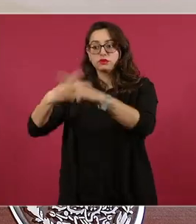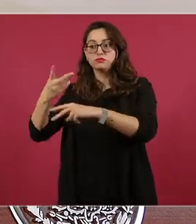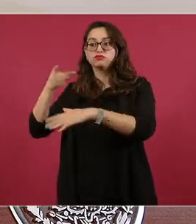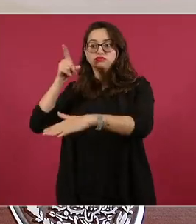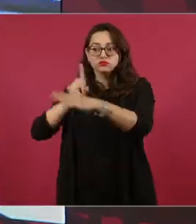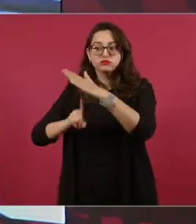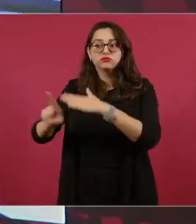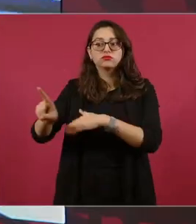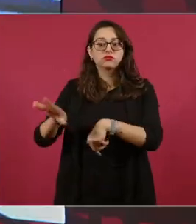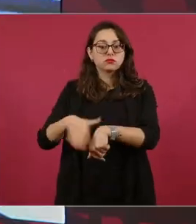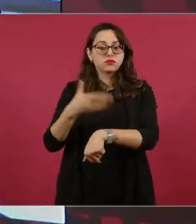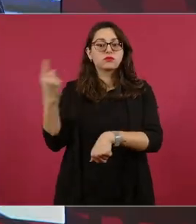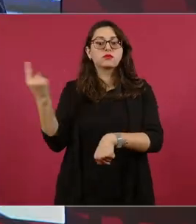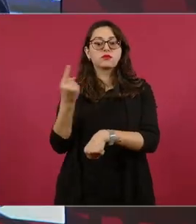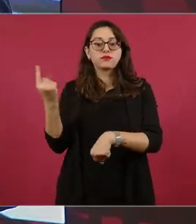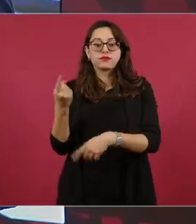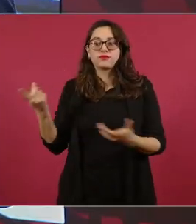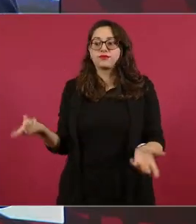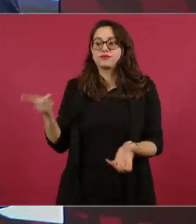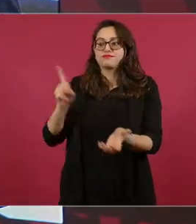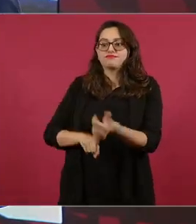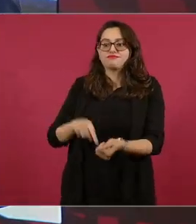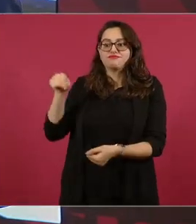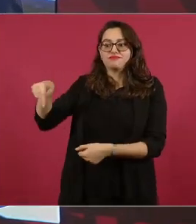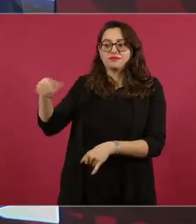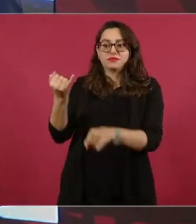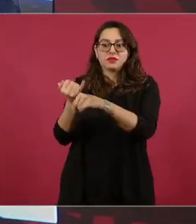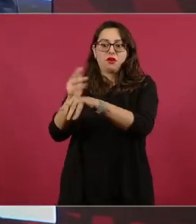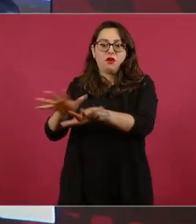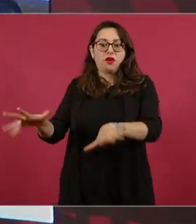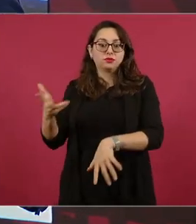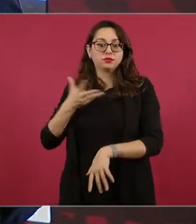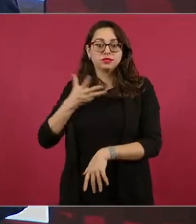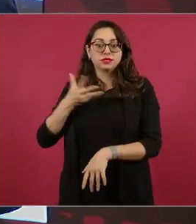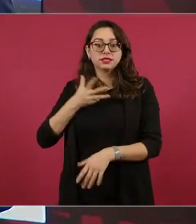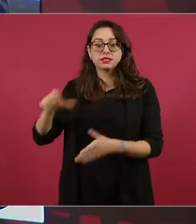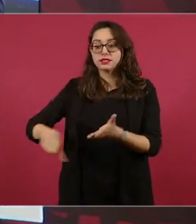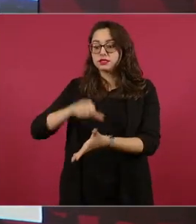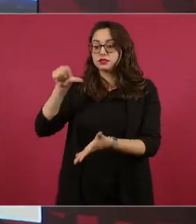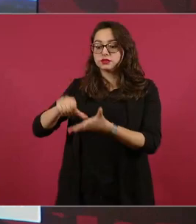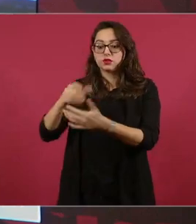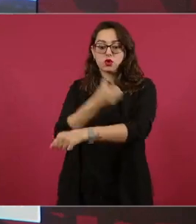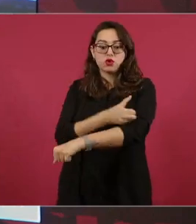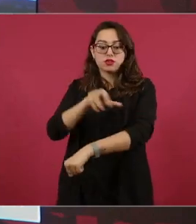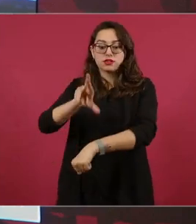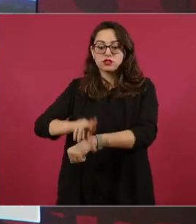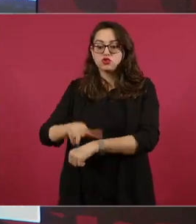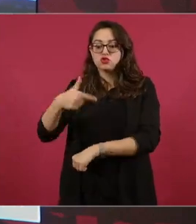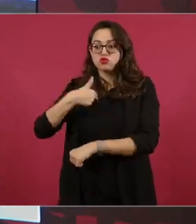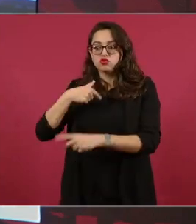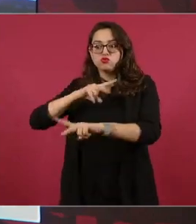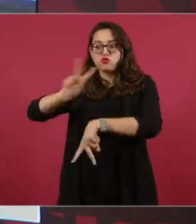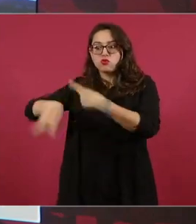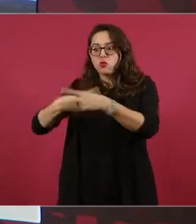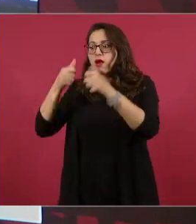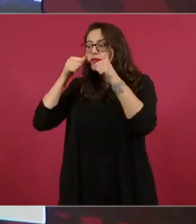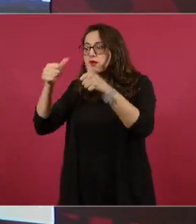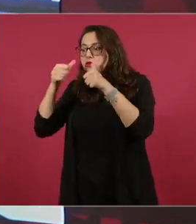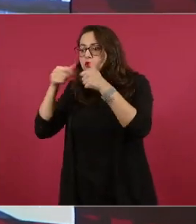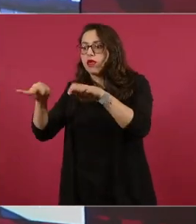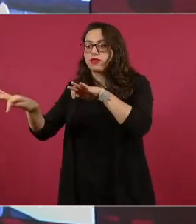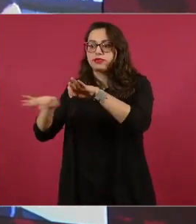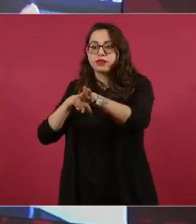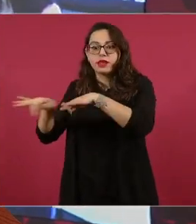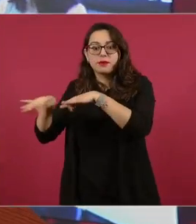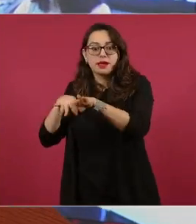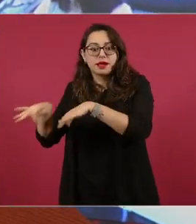de coordinación y mando, y voy a trabajar. ¿Y para qué voy a